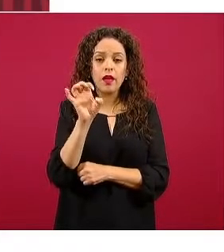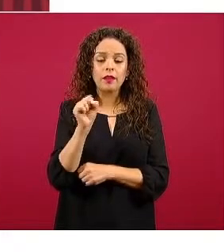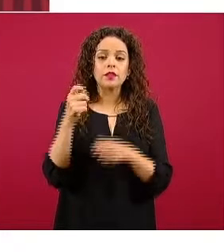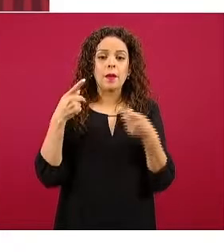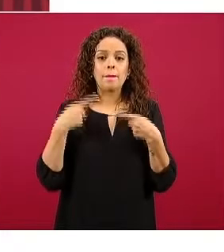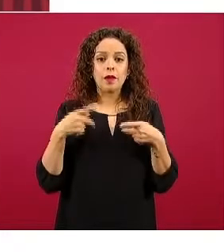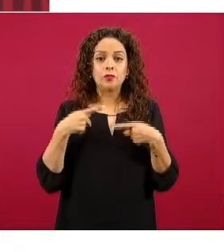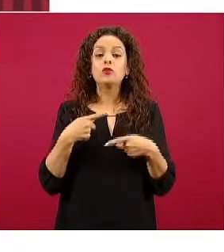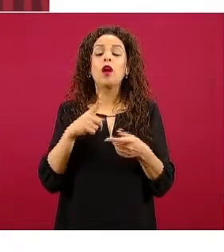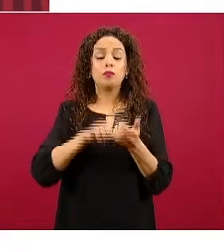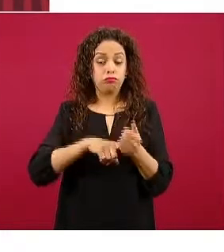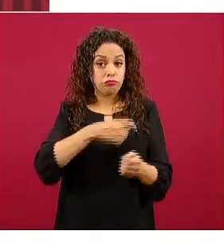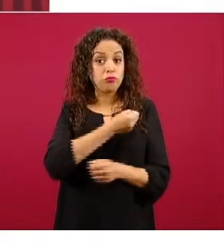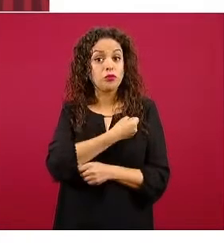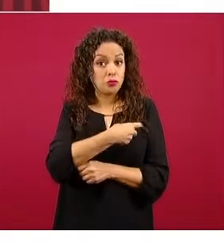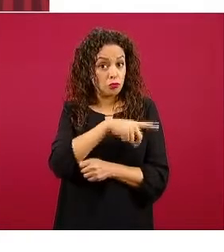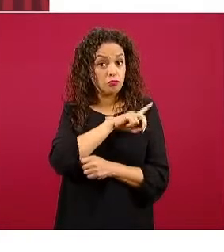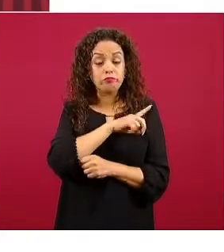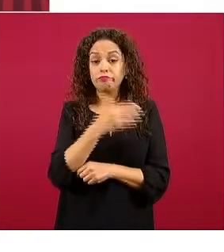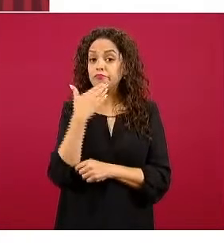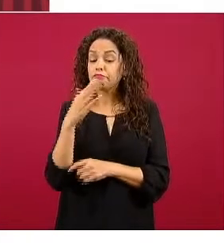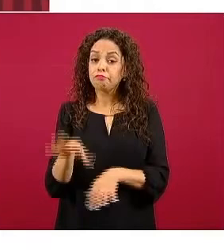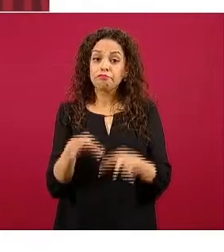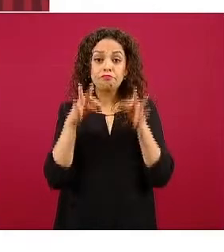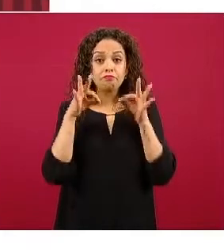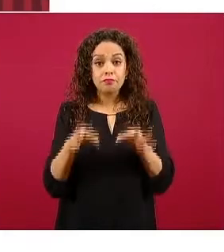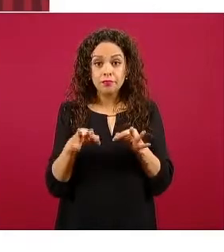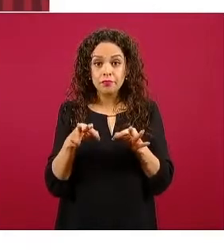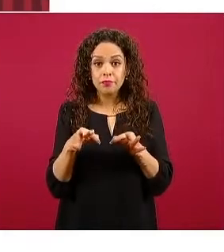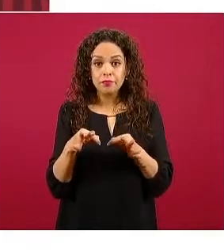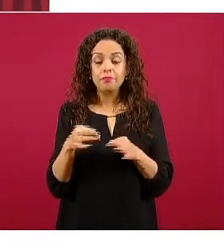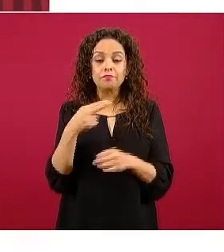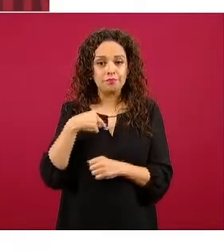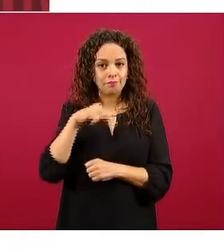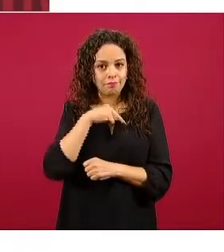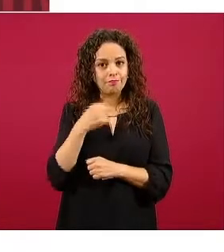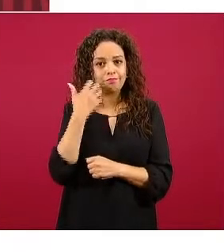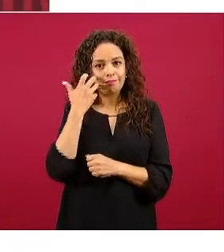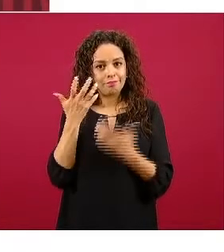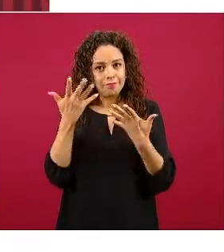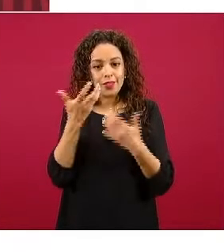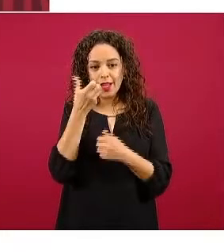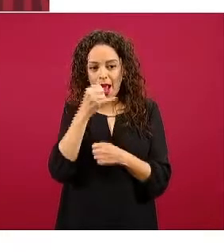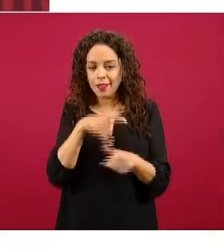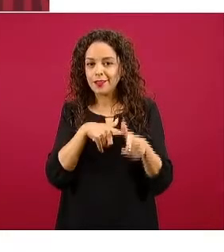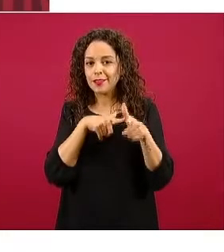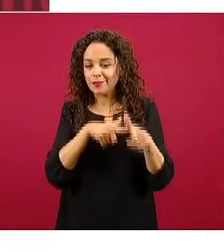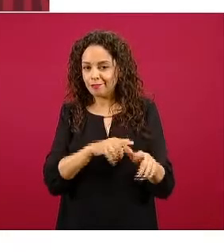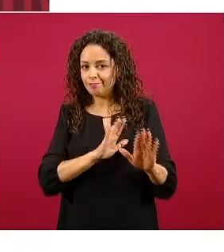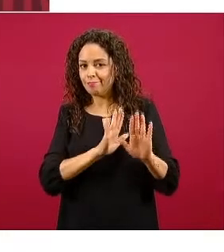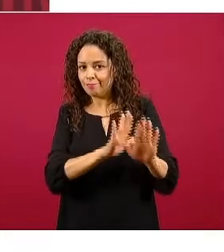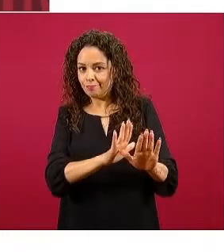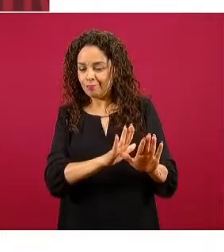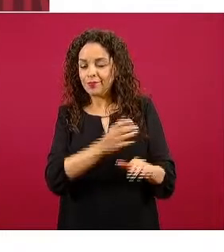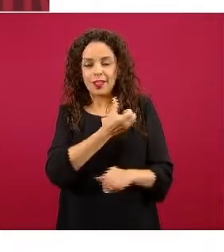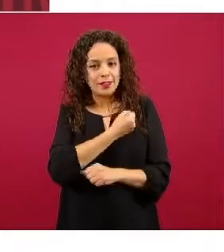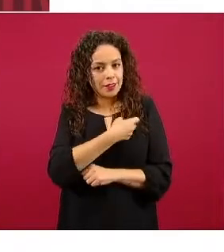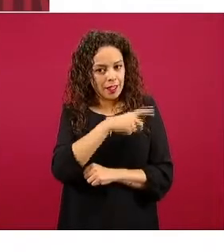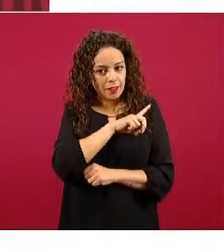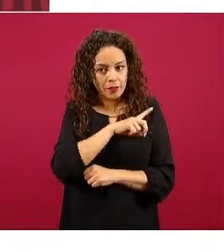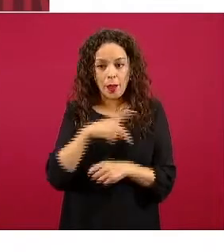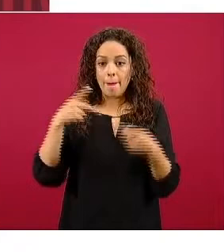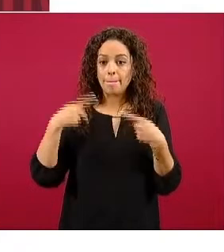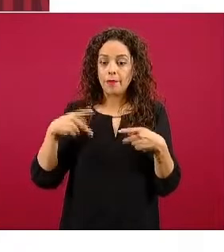personas sanas, ¿sí? Y que queremos que así se mantengan. Personas adultas mayores,